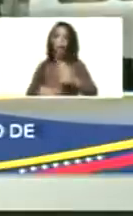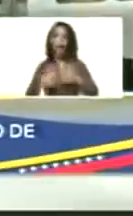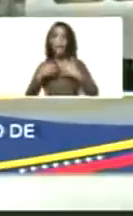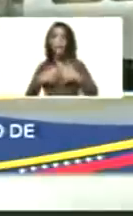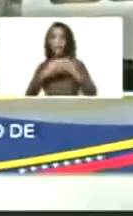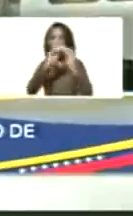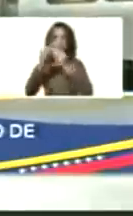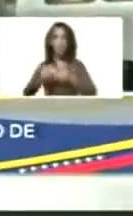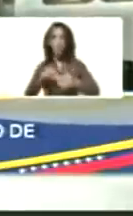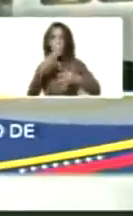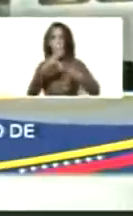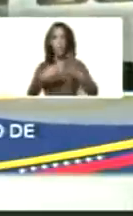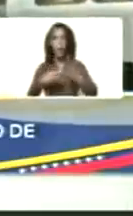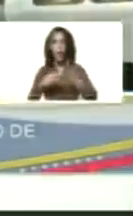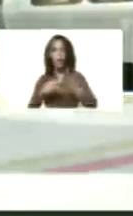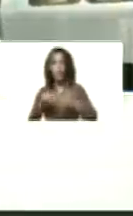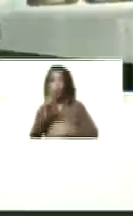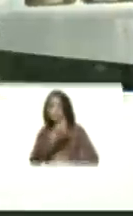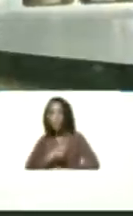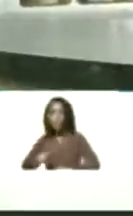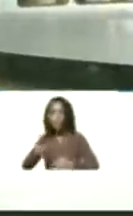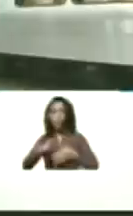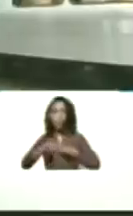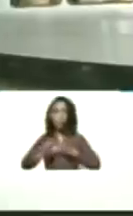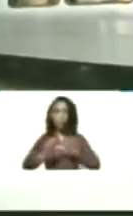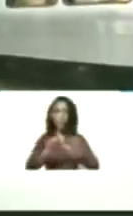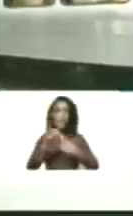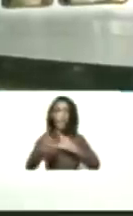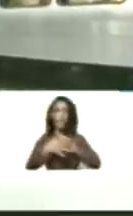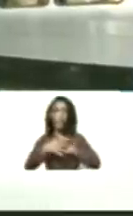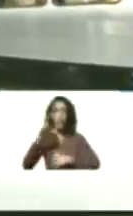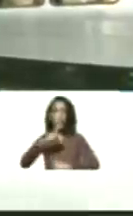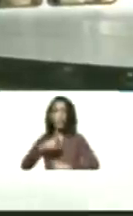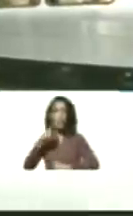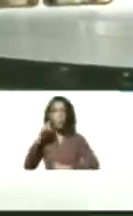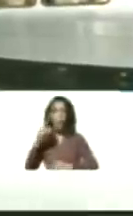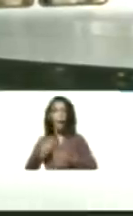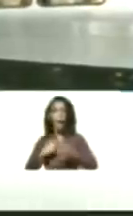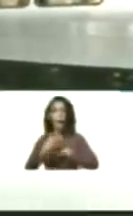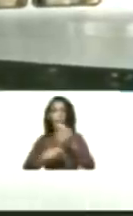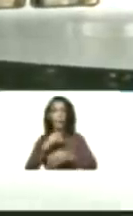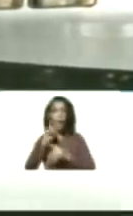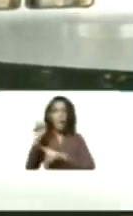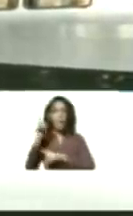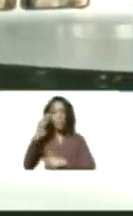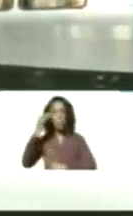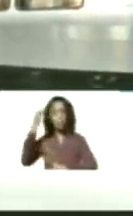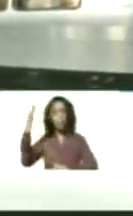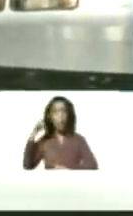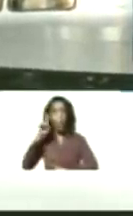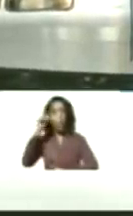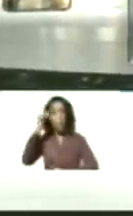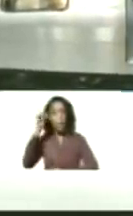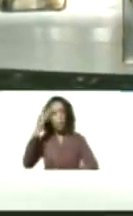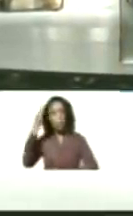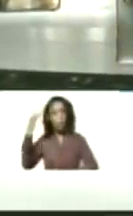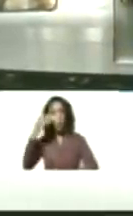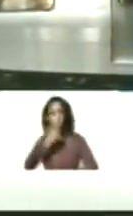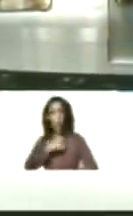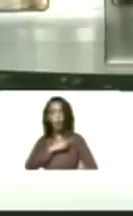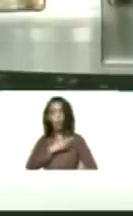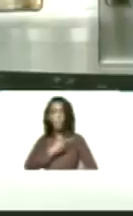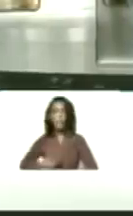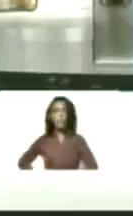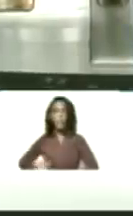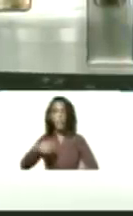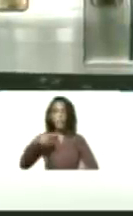los materiales rodantes y toda la tecnología necesaria para llevar a cabo este sueño que un día soñó nuestro presidente Hugo Rafael